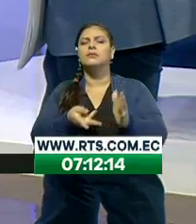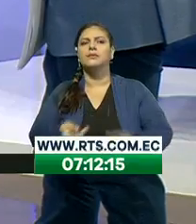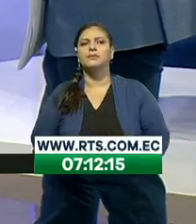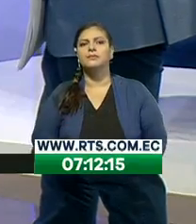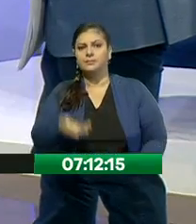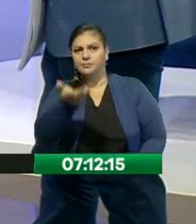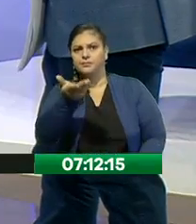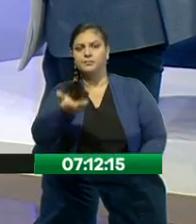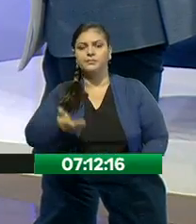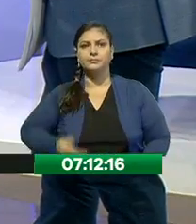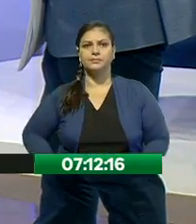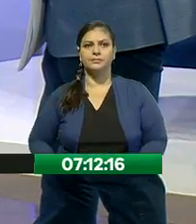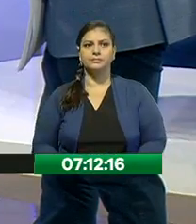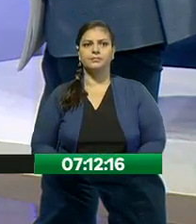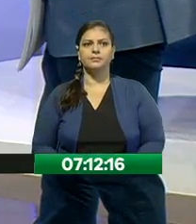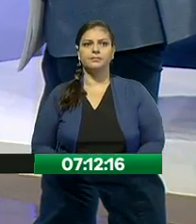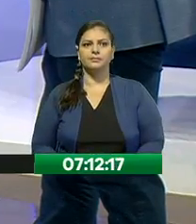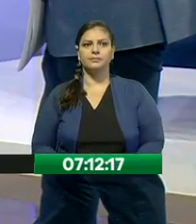de inmediato.